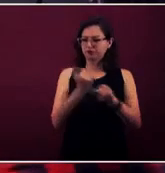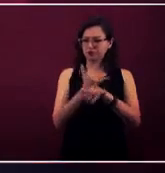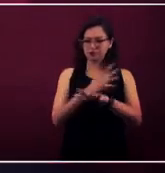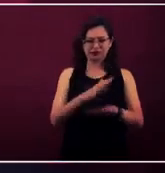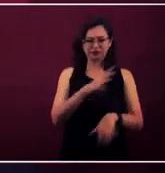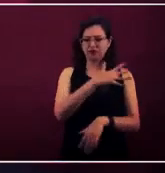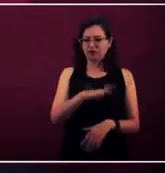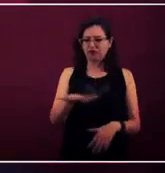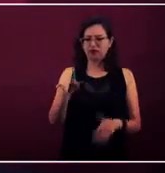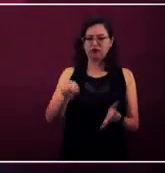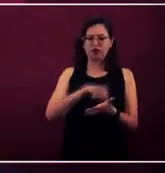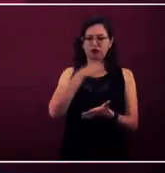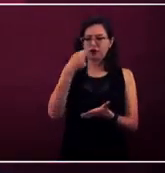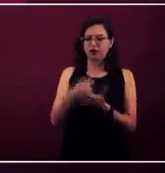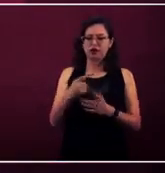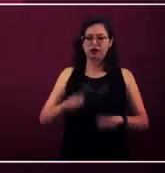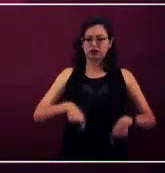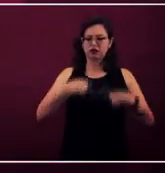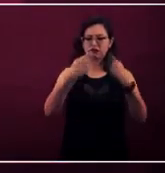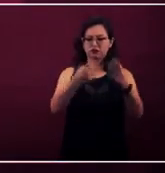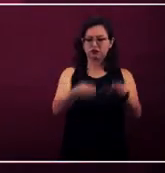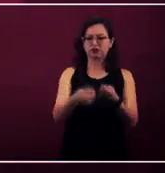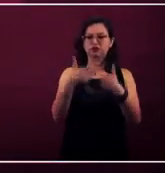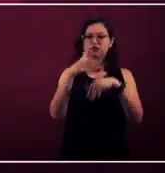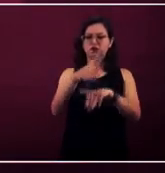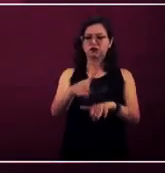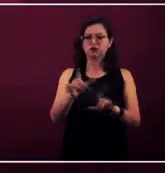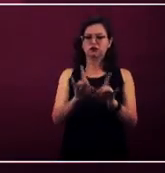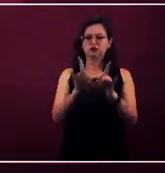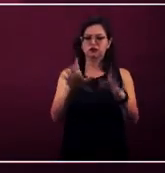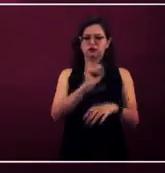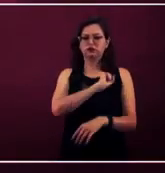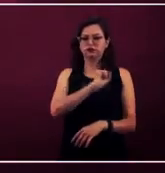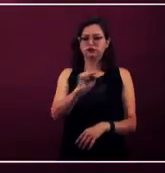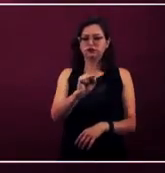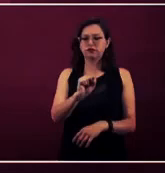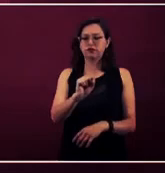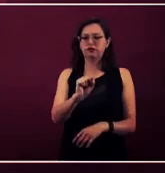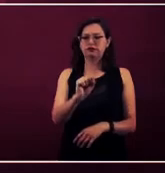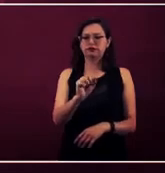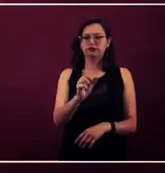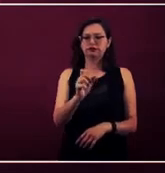general, en la incidencia delictiva. No puede haber